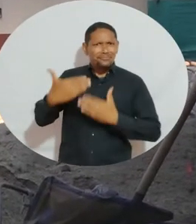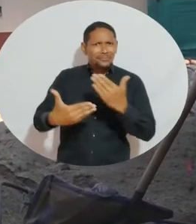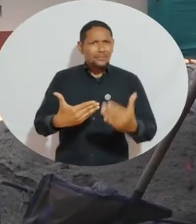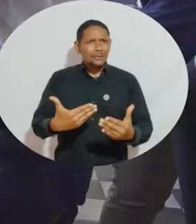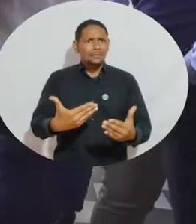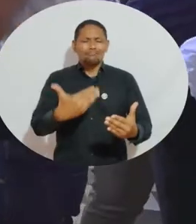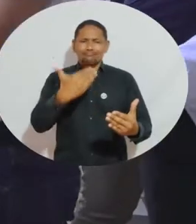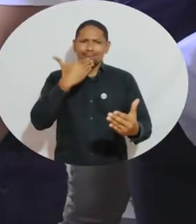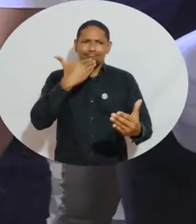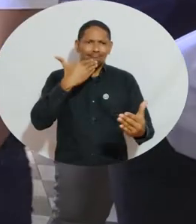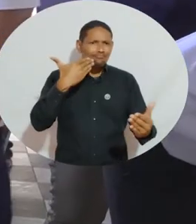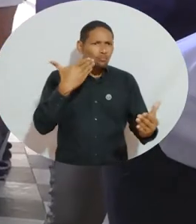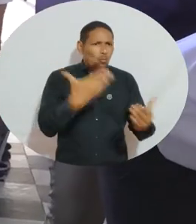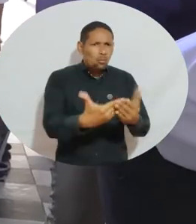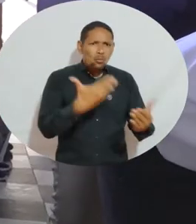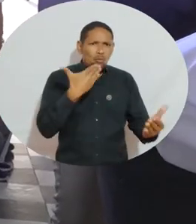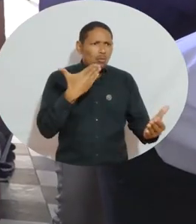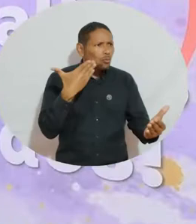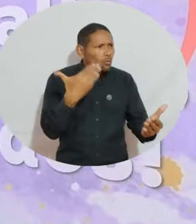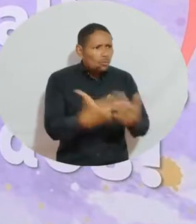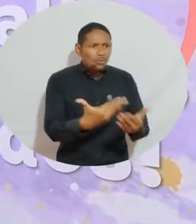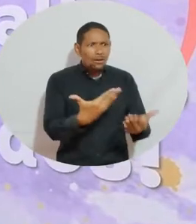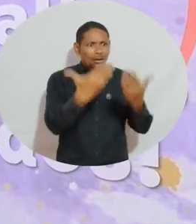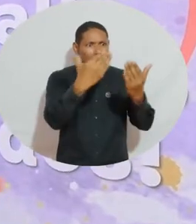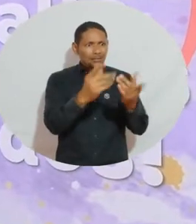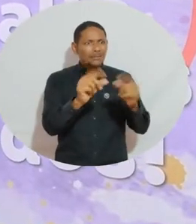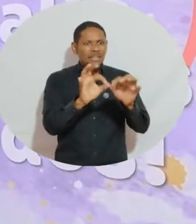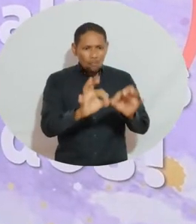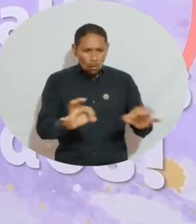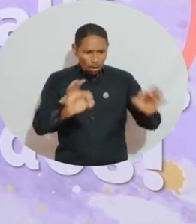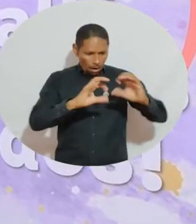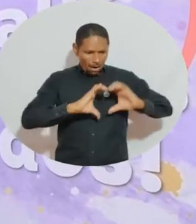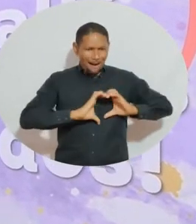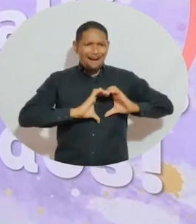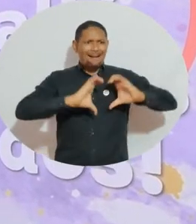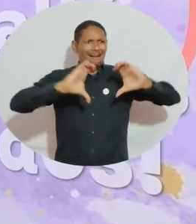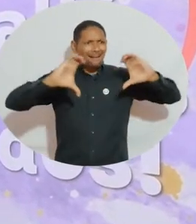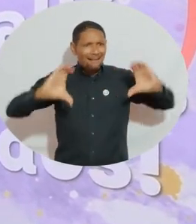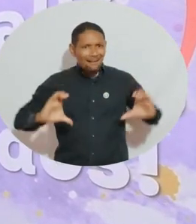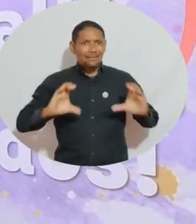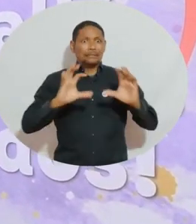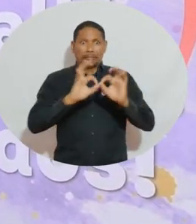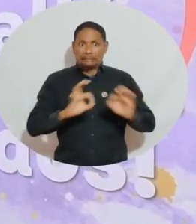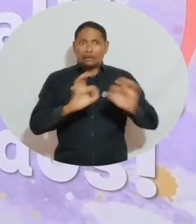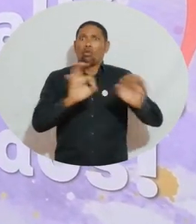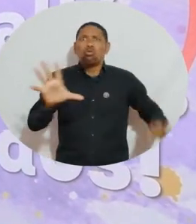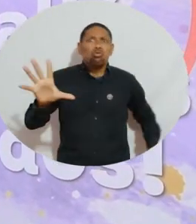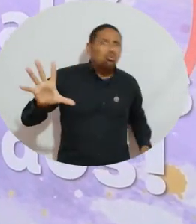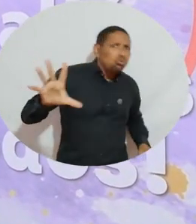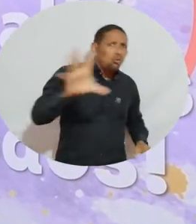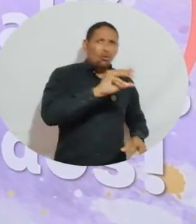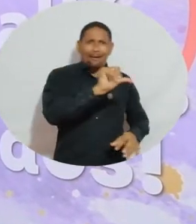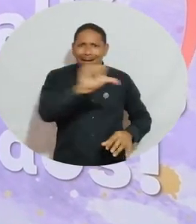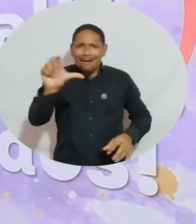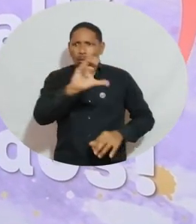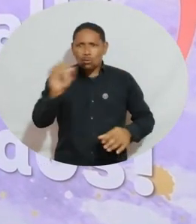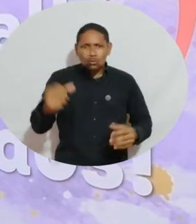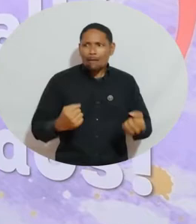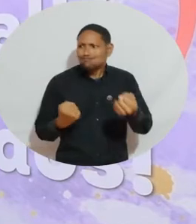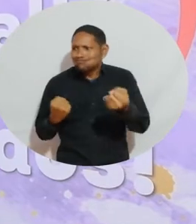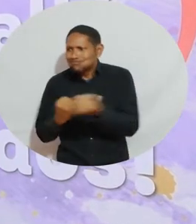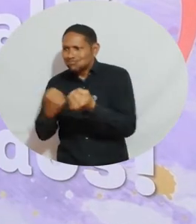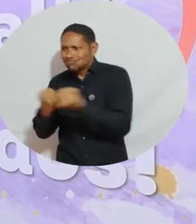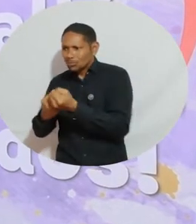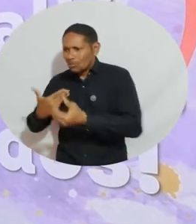que yo agradezco de corazón. Así de igualmente grande debe ser el compromiso de todos y de todas